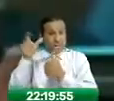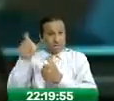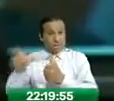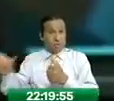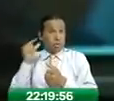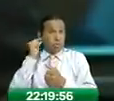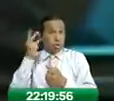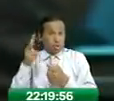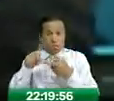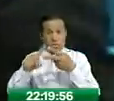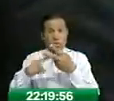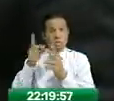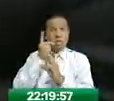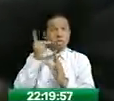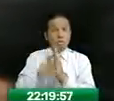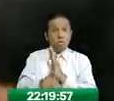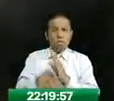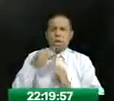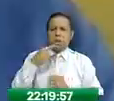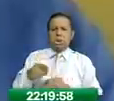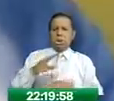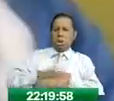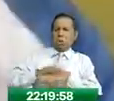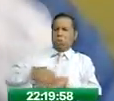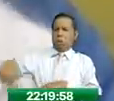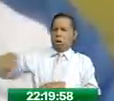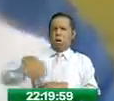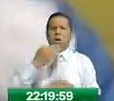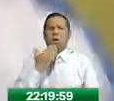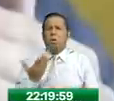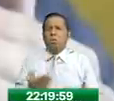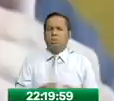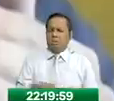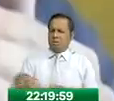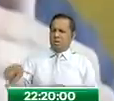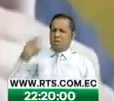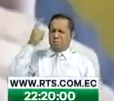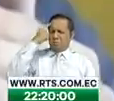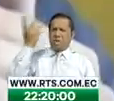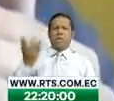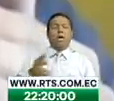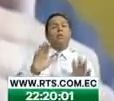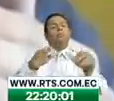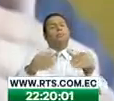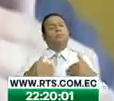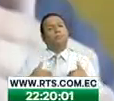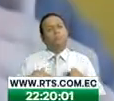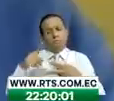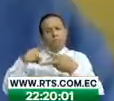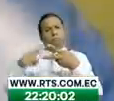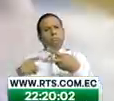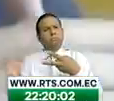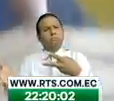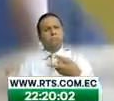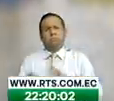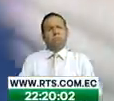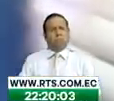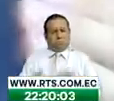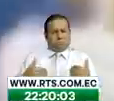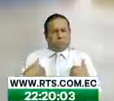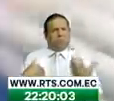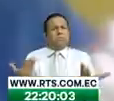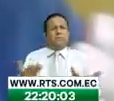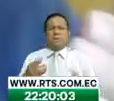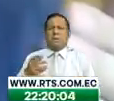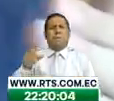intentan hacer réditos políticos a su costilla. ¿Qué les hace creer, señores y señoras legisladoras, que me interesa defenderme de lo